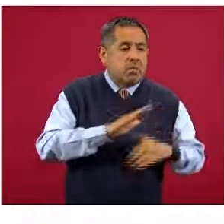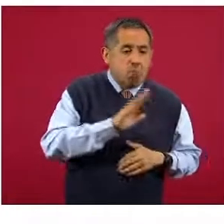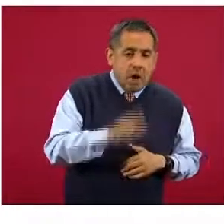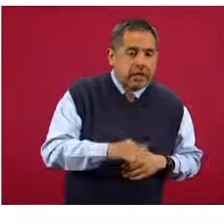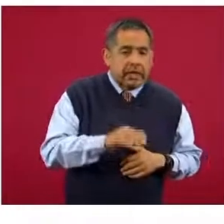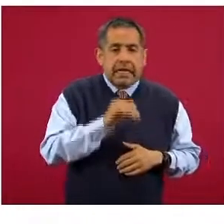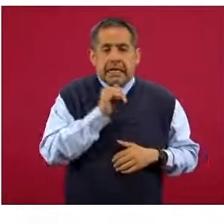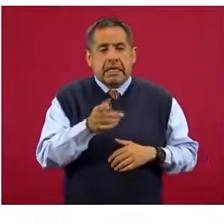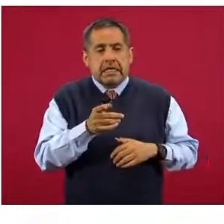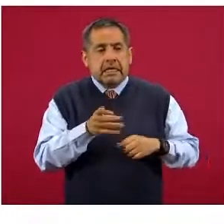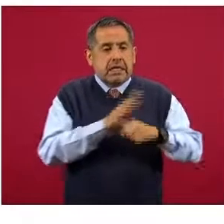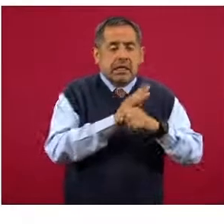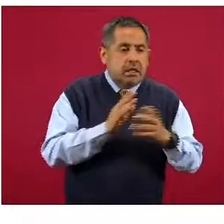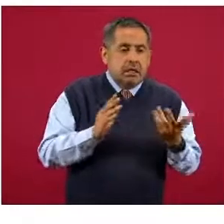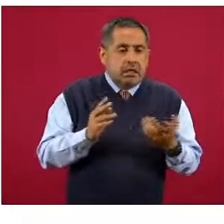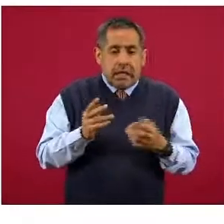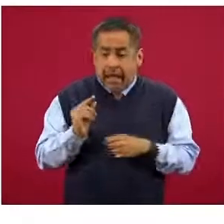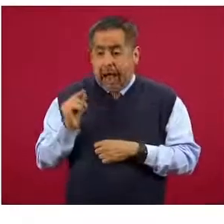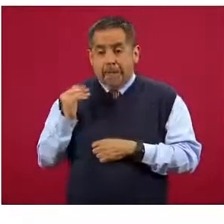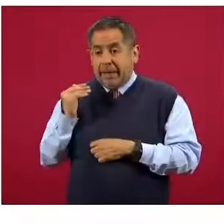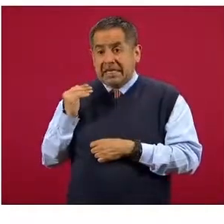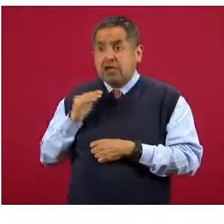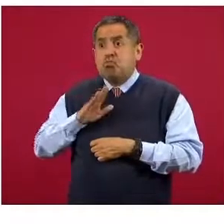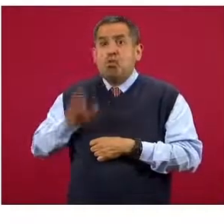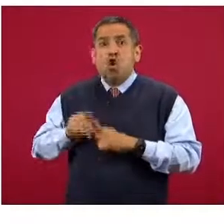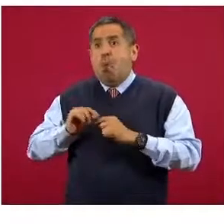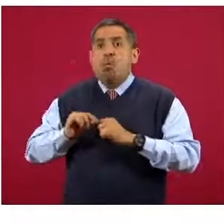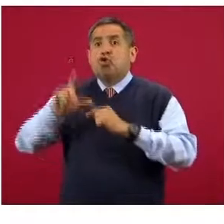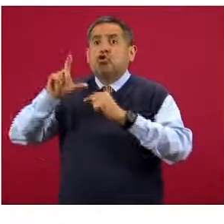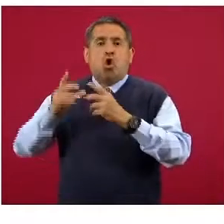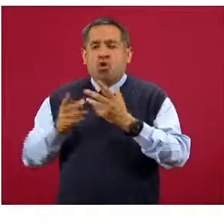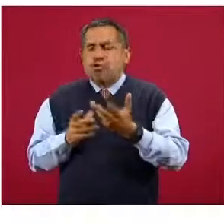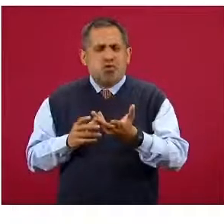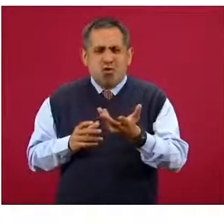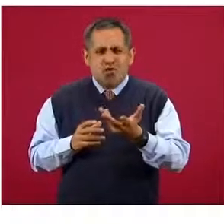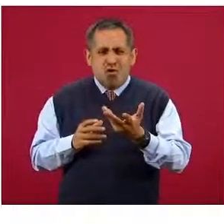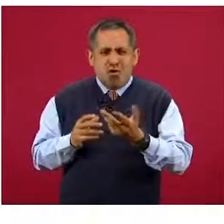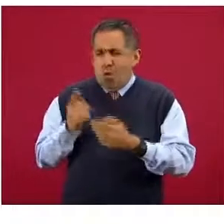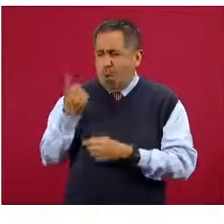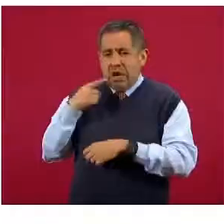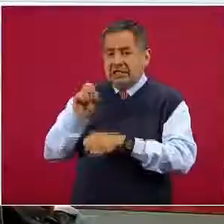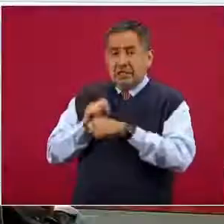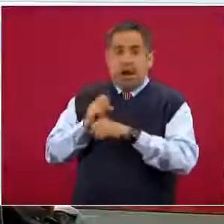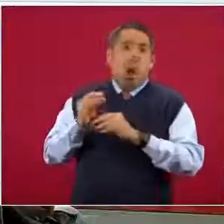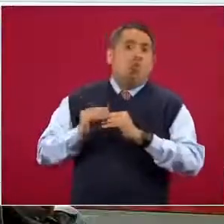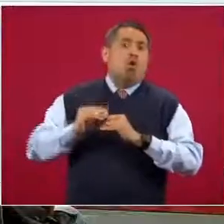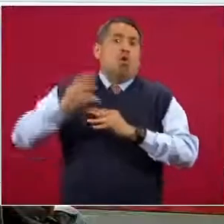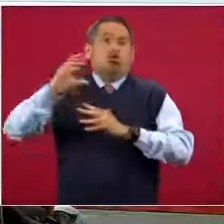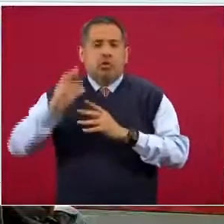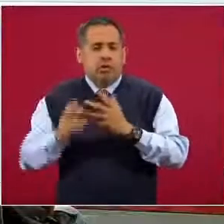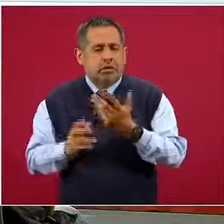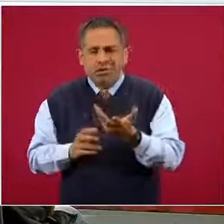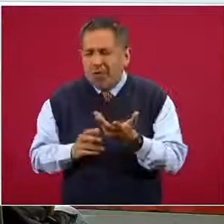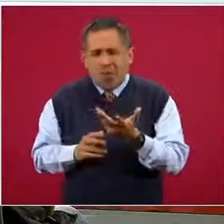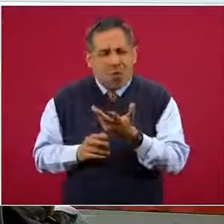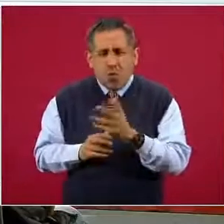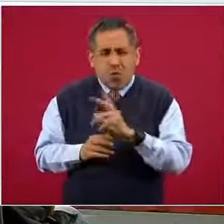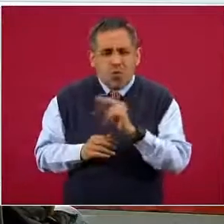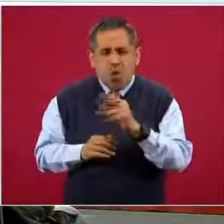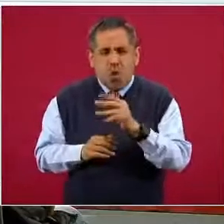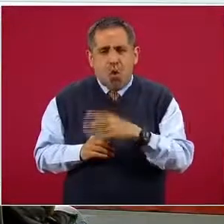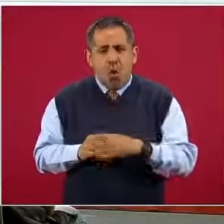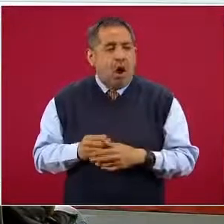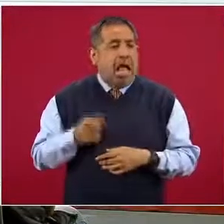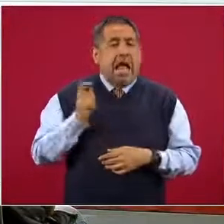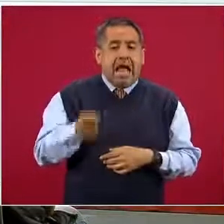que han ocurrido en las últimas 24 horas, ni siquiera han ocurrido en la última semana, ni siquiera han ocurrido en el